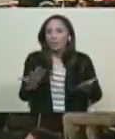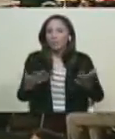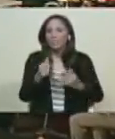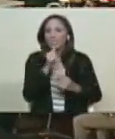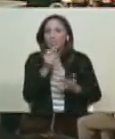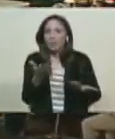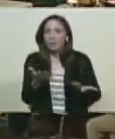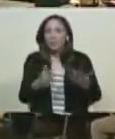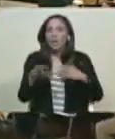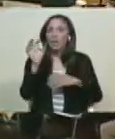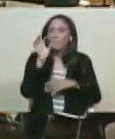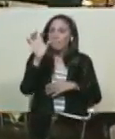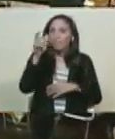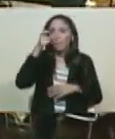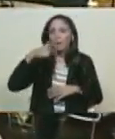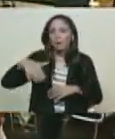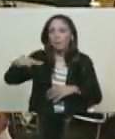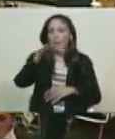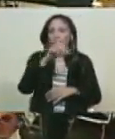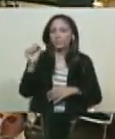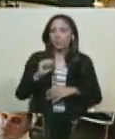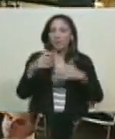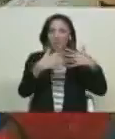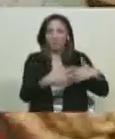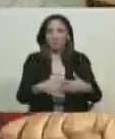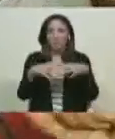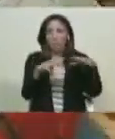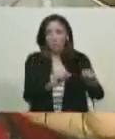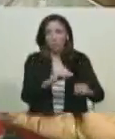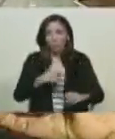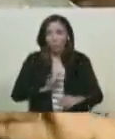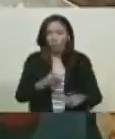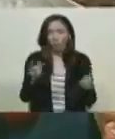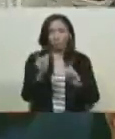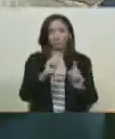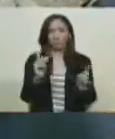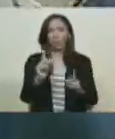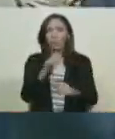pueblo, la patria o la oligarquía? El imperialismo.